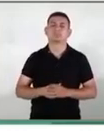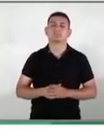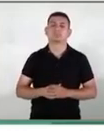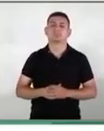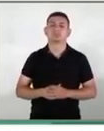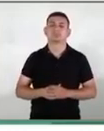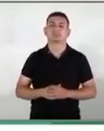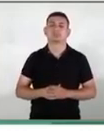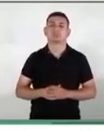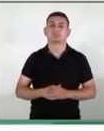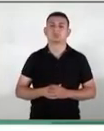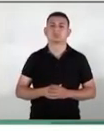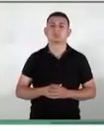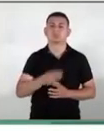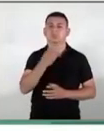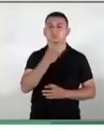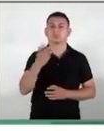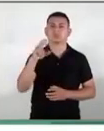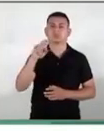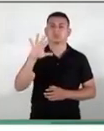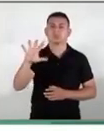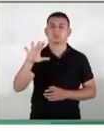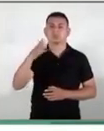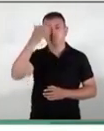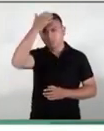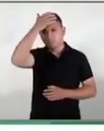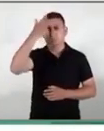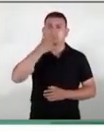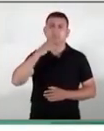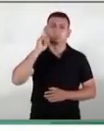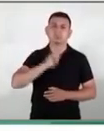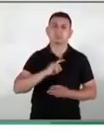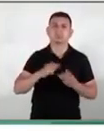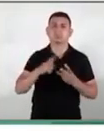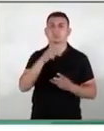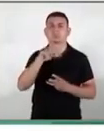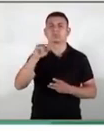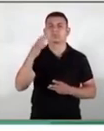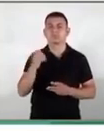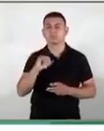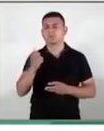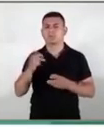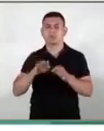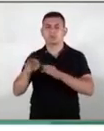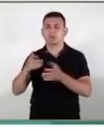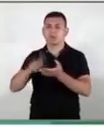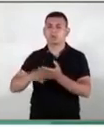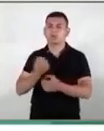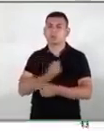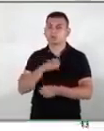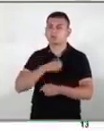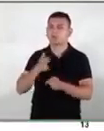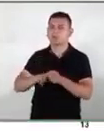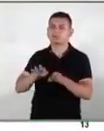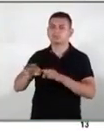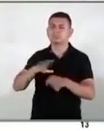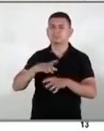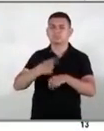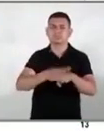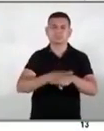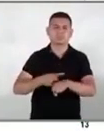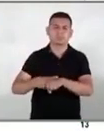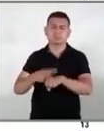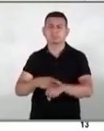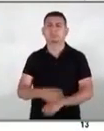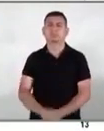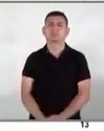confirmados, 335 enfermeras y 189 otros profesionales de la salud.